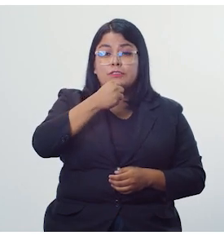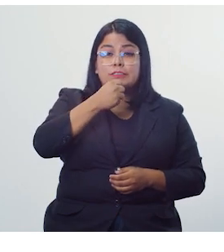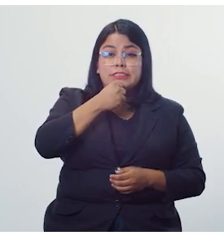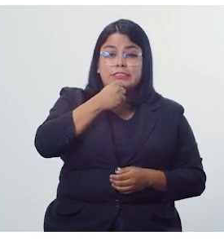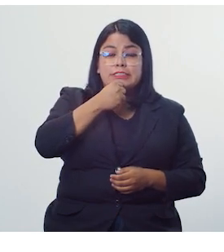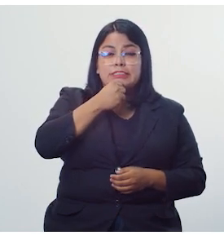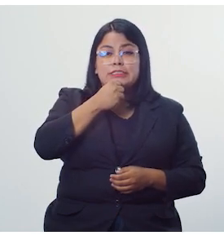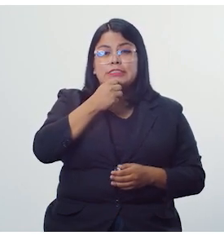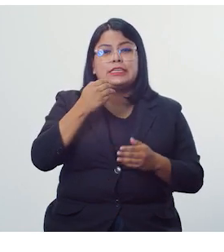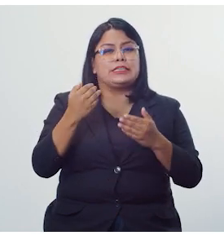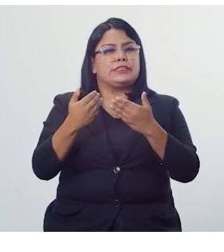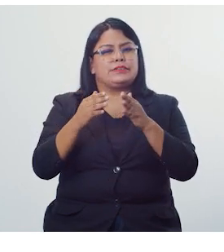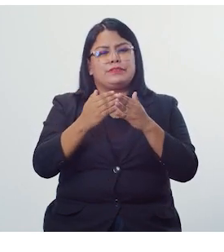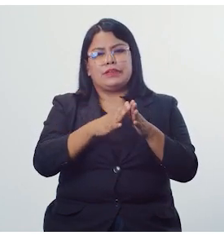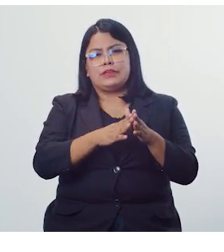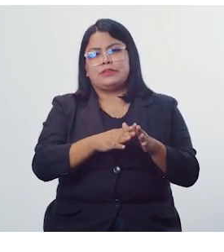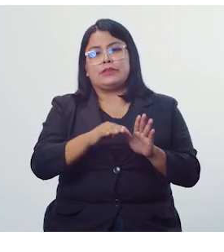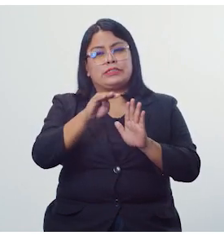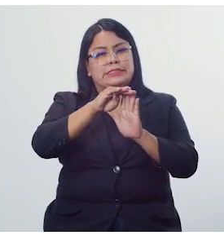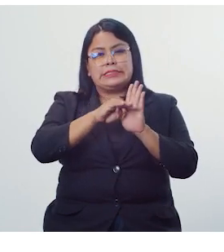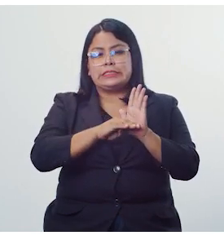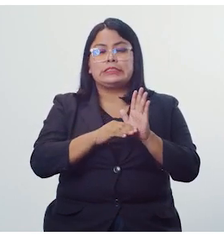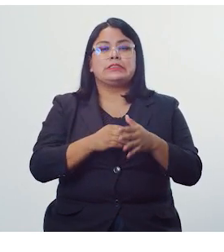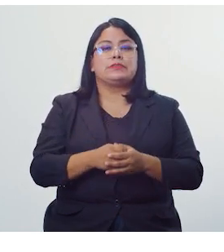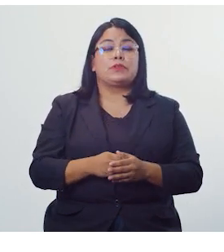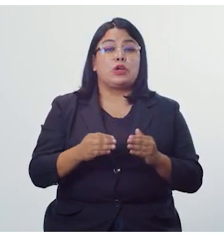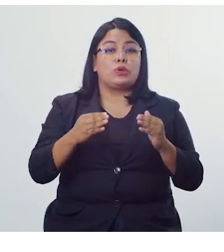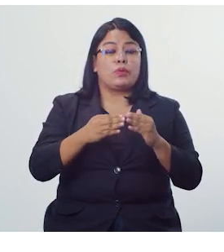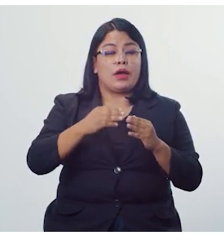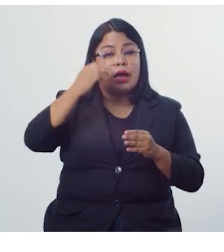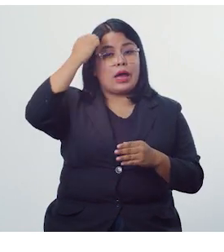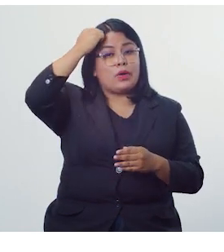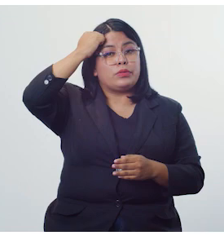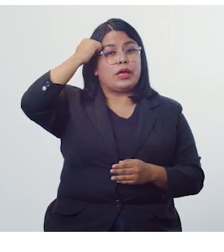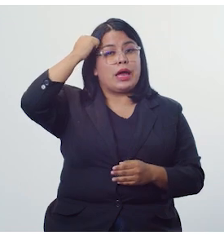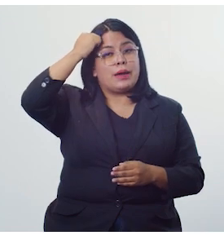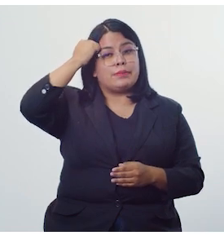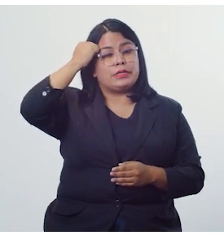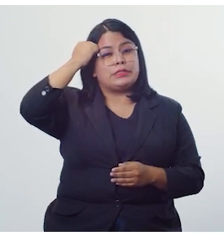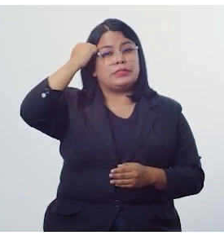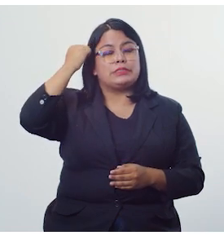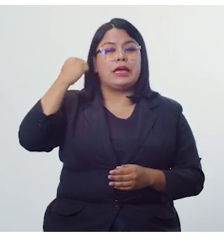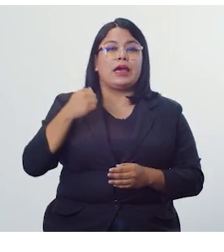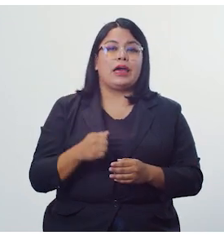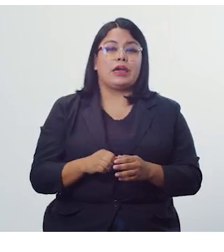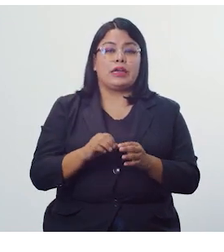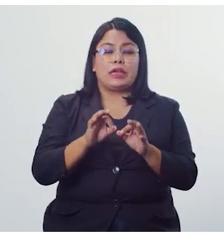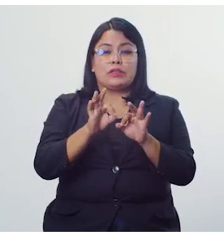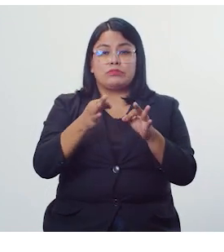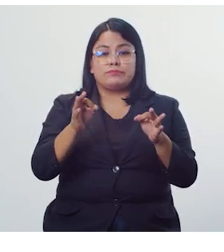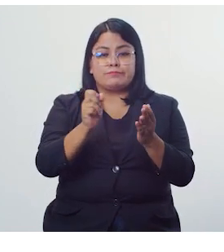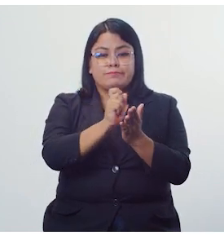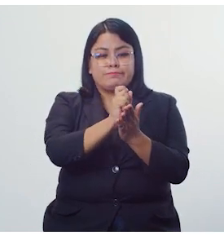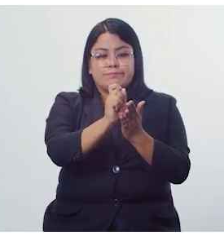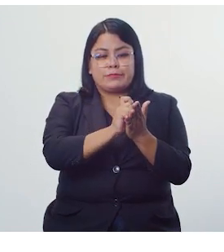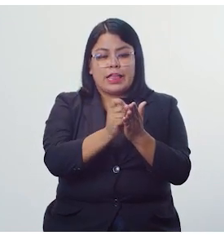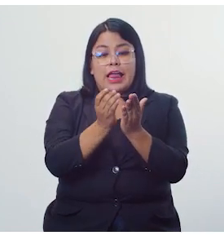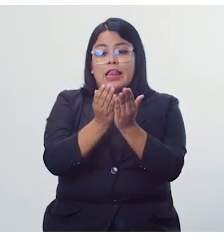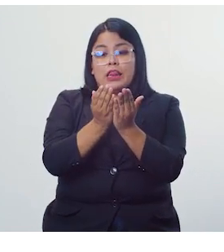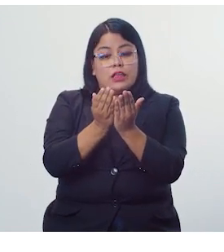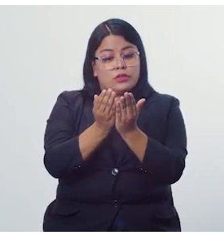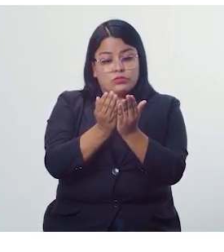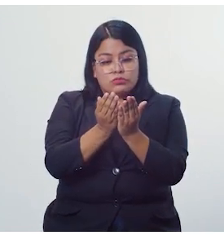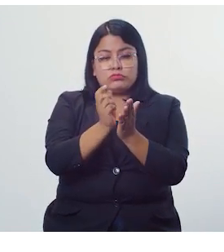noticias, notas, listas. Además, hay un aprendizaje del código escrito,